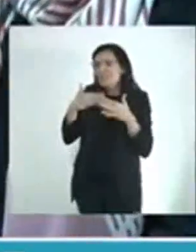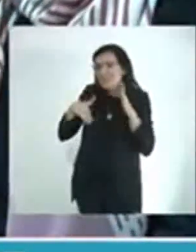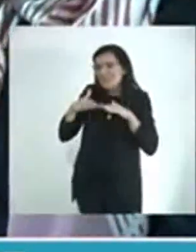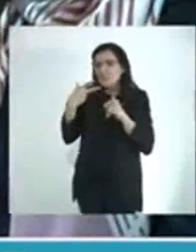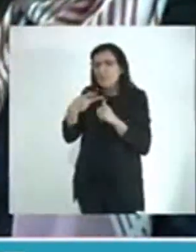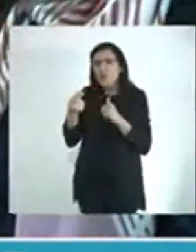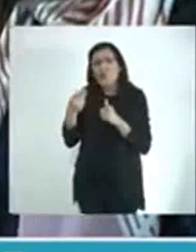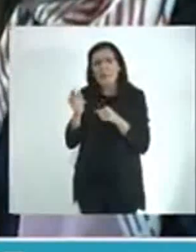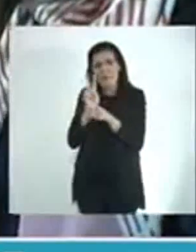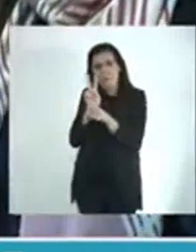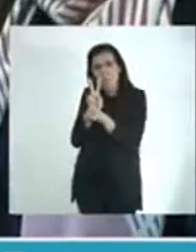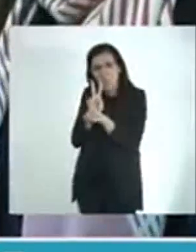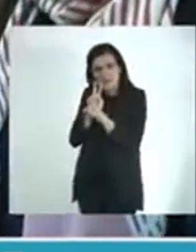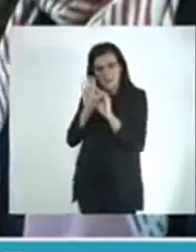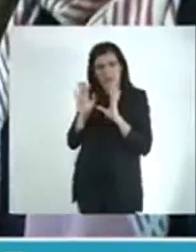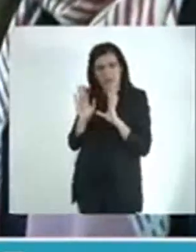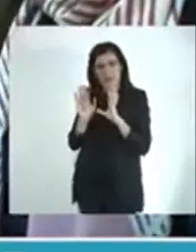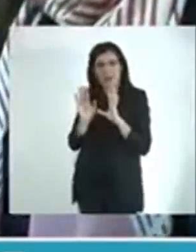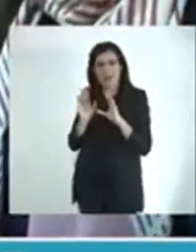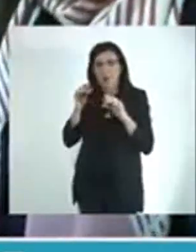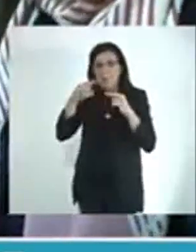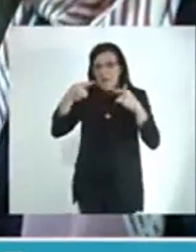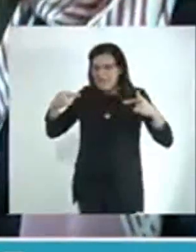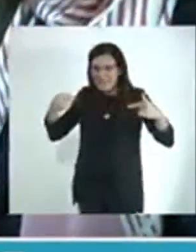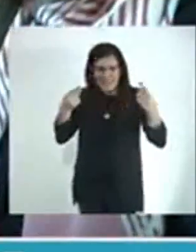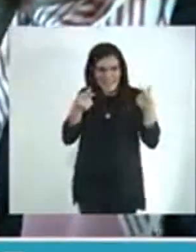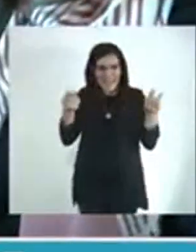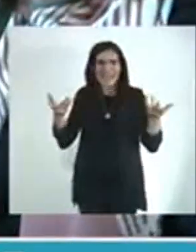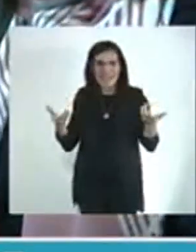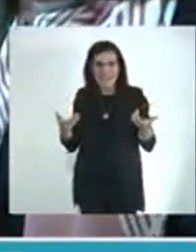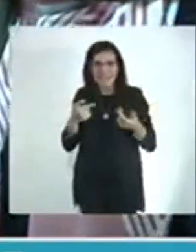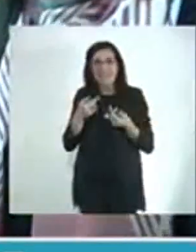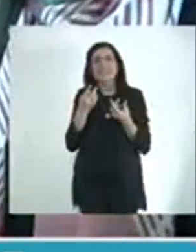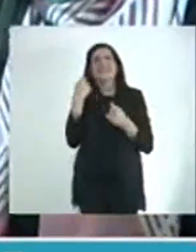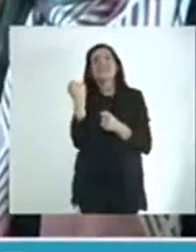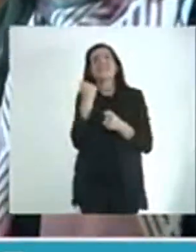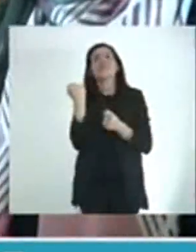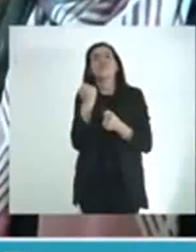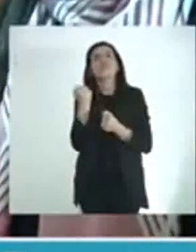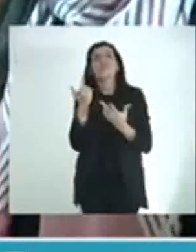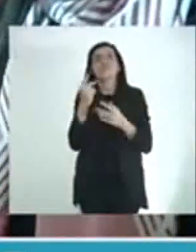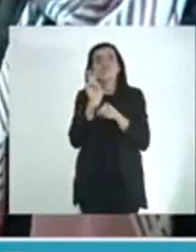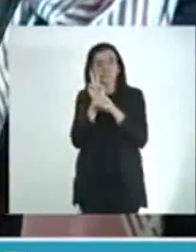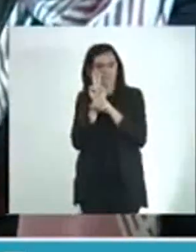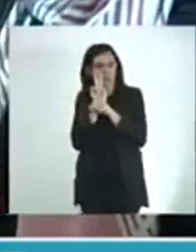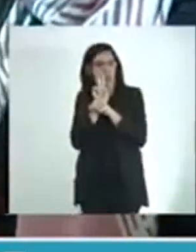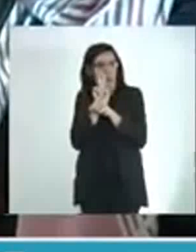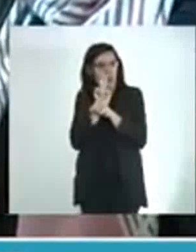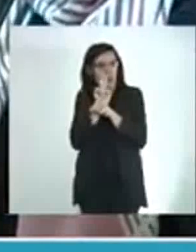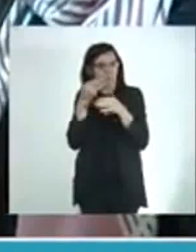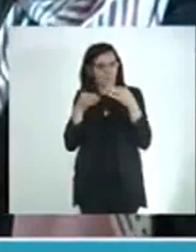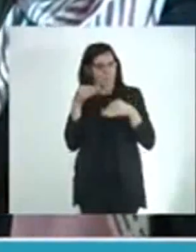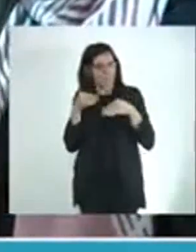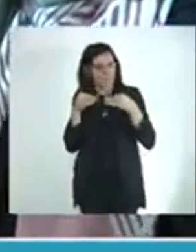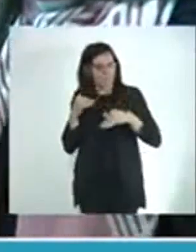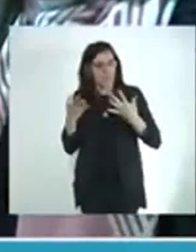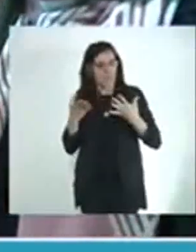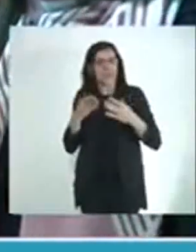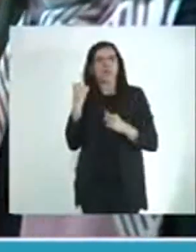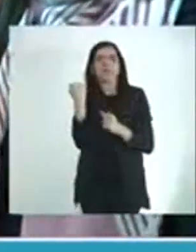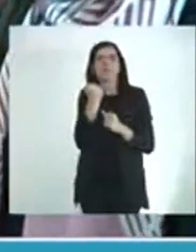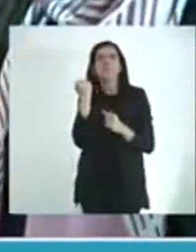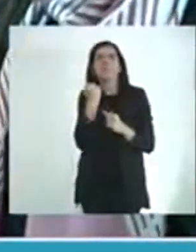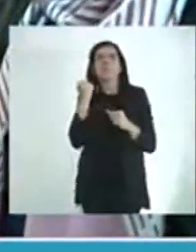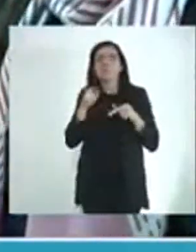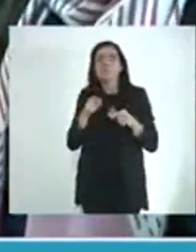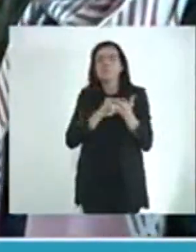administrar, cómo cuidar todo este tipo de material, ya que consideramos, como dije anteriormente, la importancia del